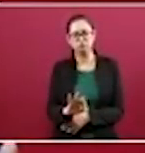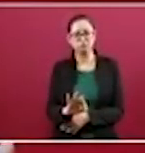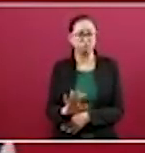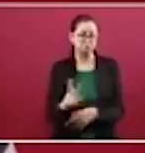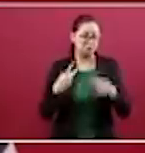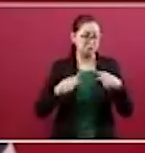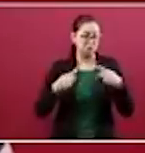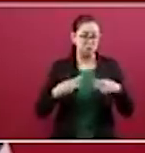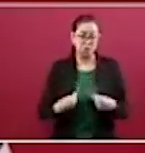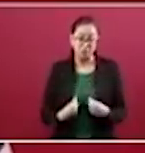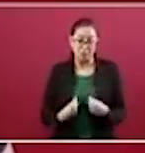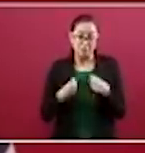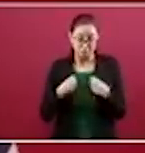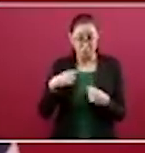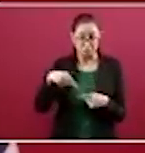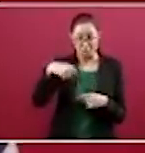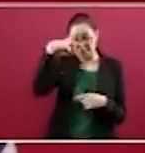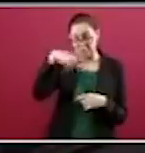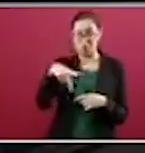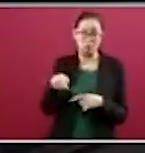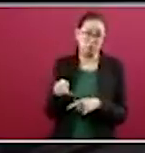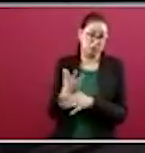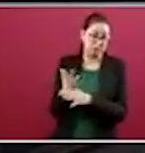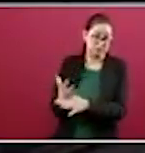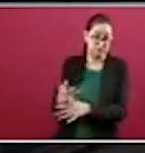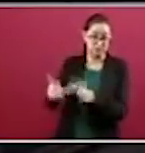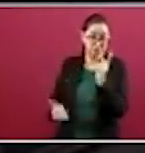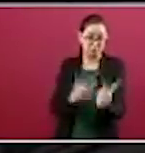los ciudadanos, según esa encuesta,